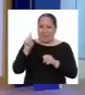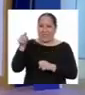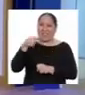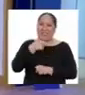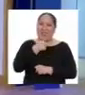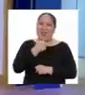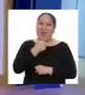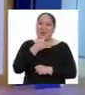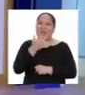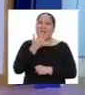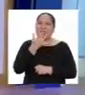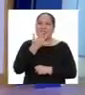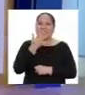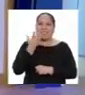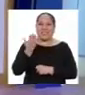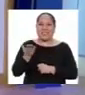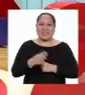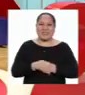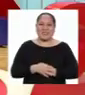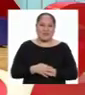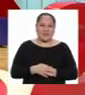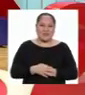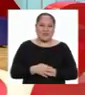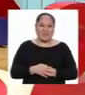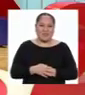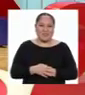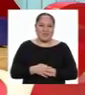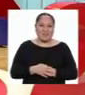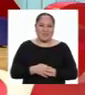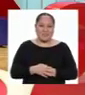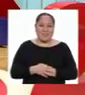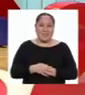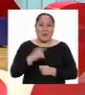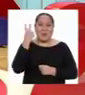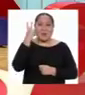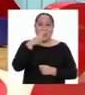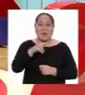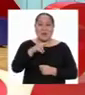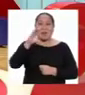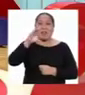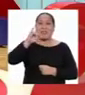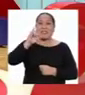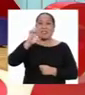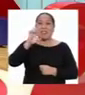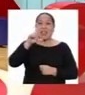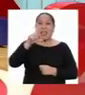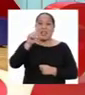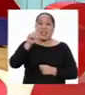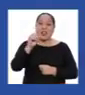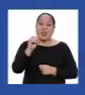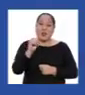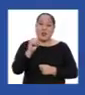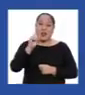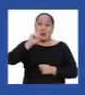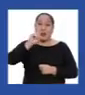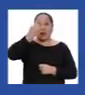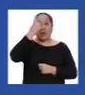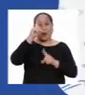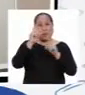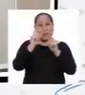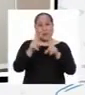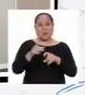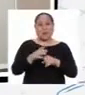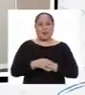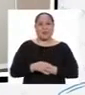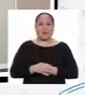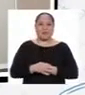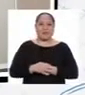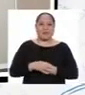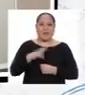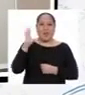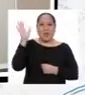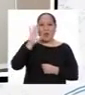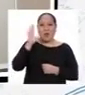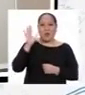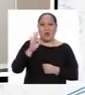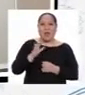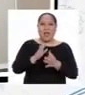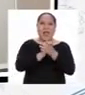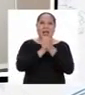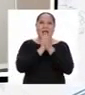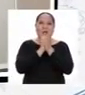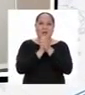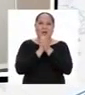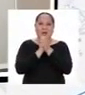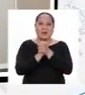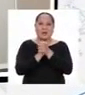sección preferida del programa. Vamos con Cielo, que nos trae la primera pregunta. Hola,